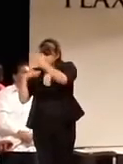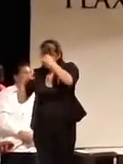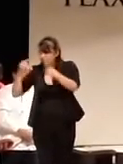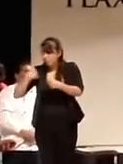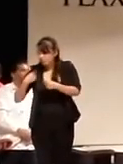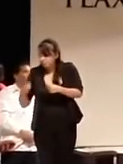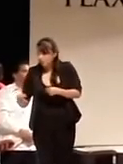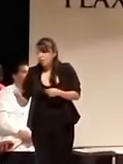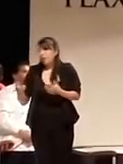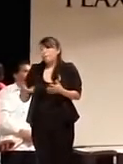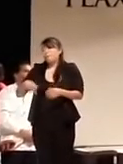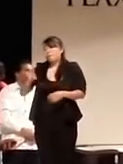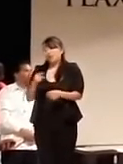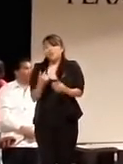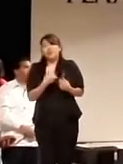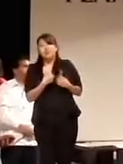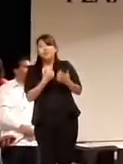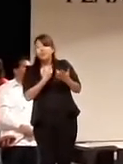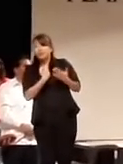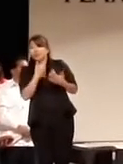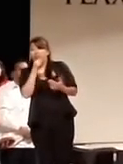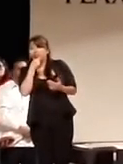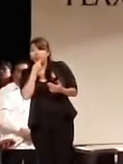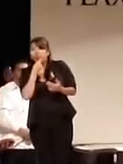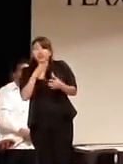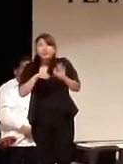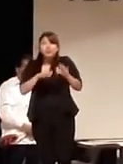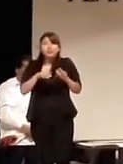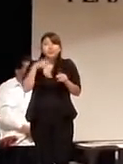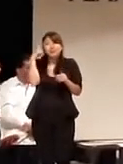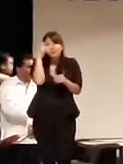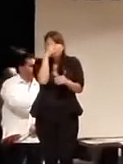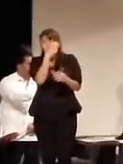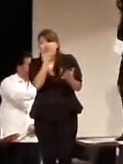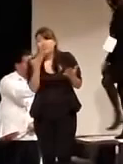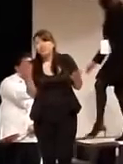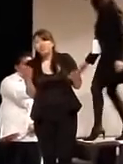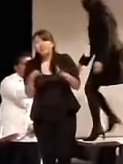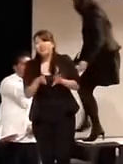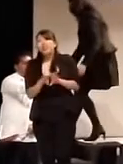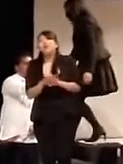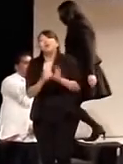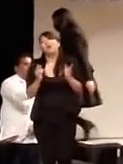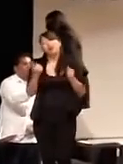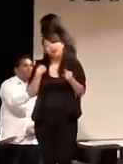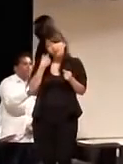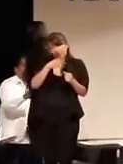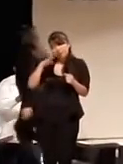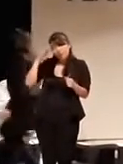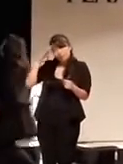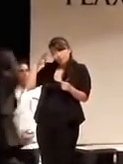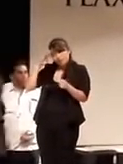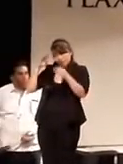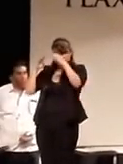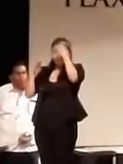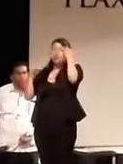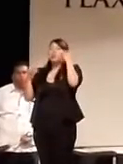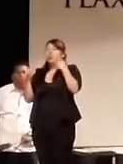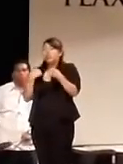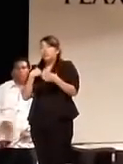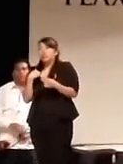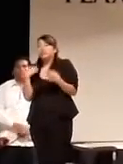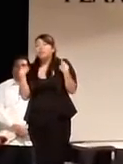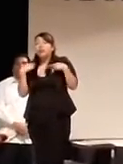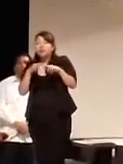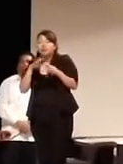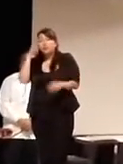ranking internacional reconozca nuestro sistema. Aspiramos a que salgan del sistema para incorporarse al mercado de trabajo